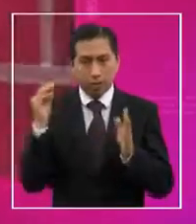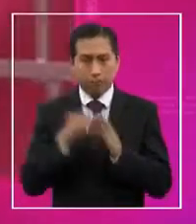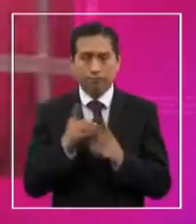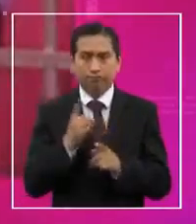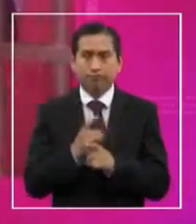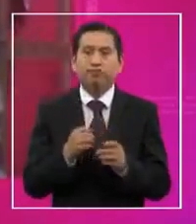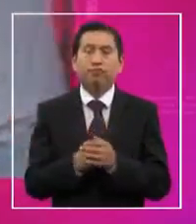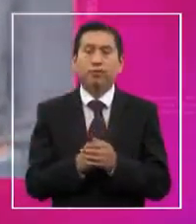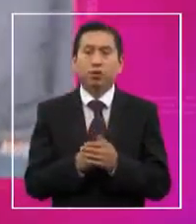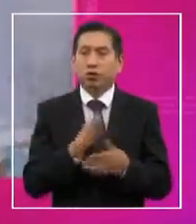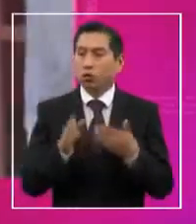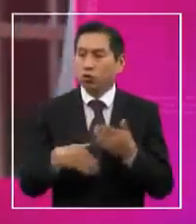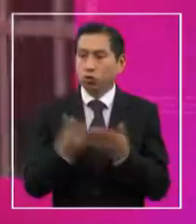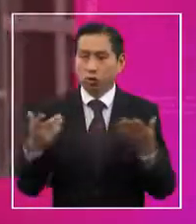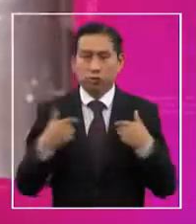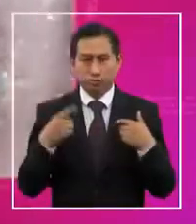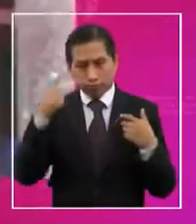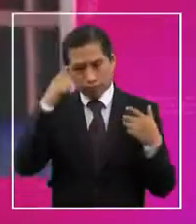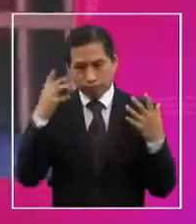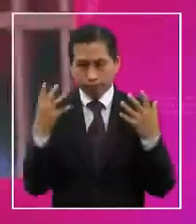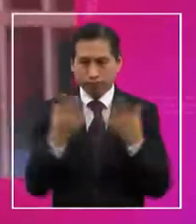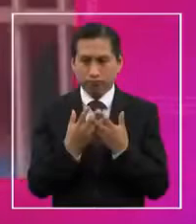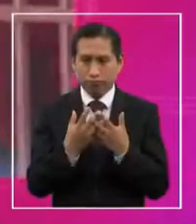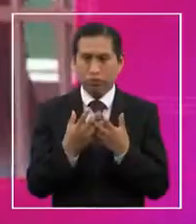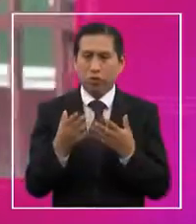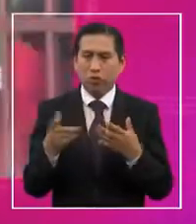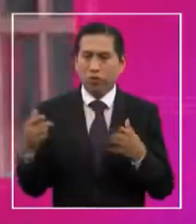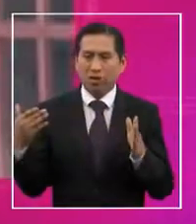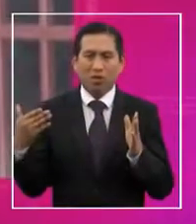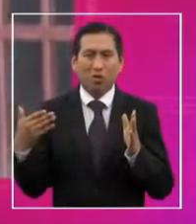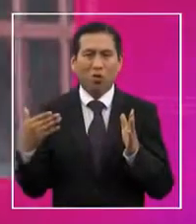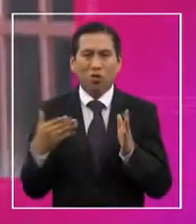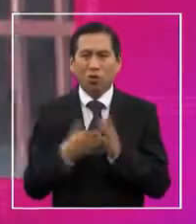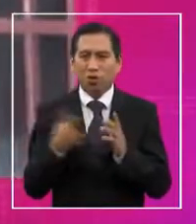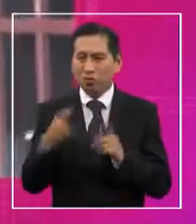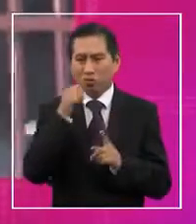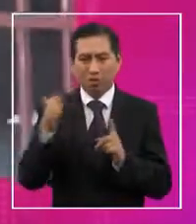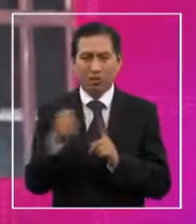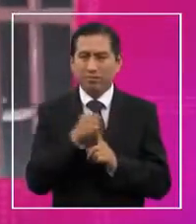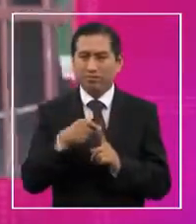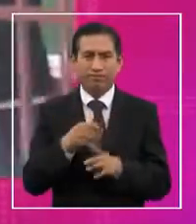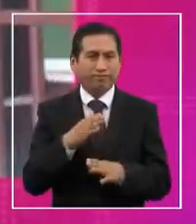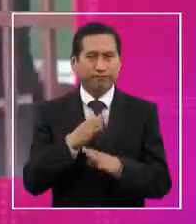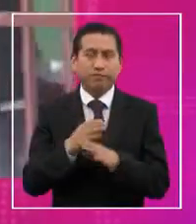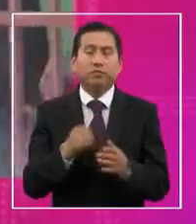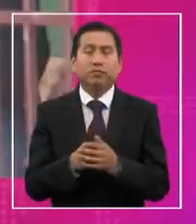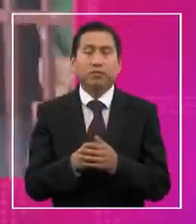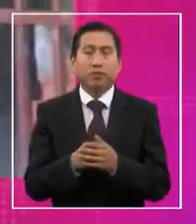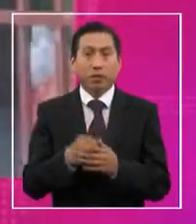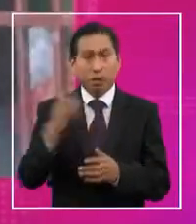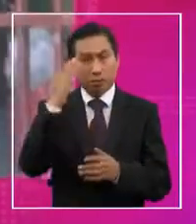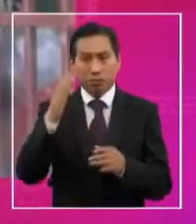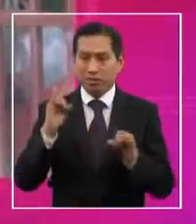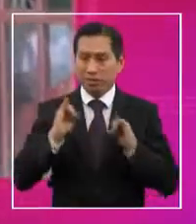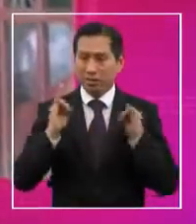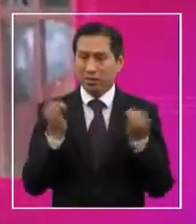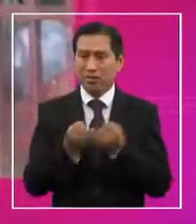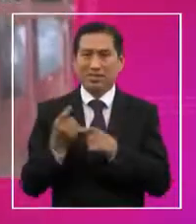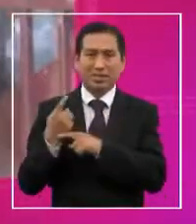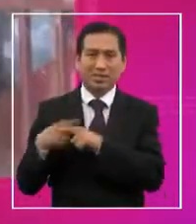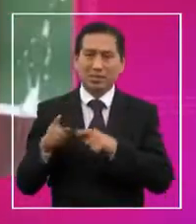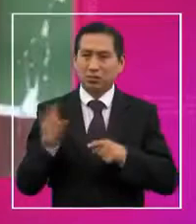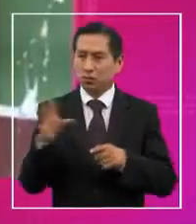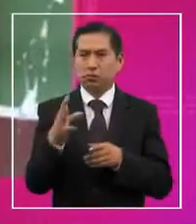en que todos vamos a coincidir que estamos en contra de la violencia contra la mujer. Sabemos que toda la institucionalidad se va a sumar a